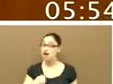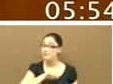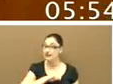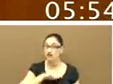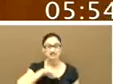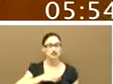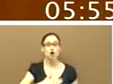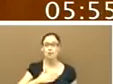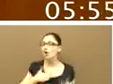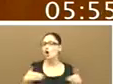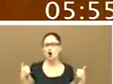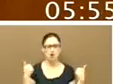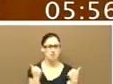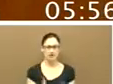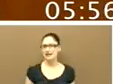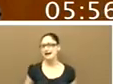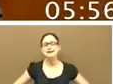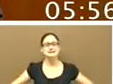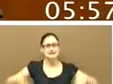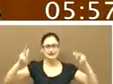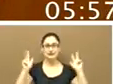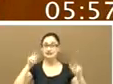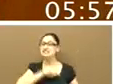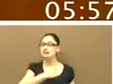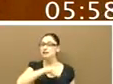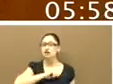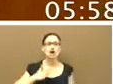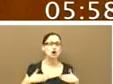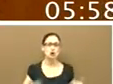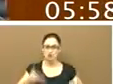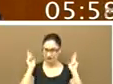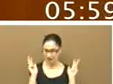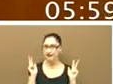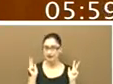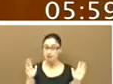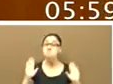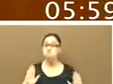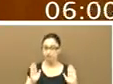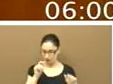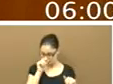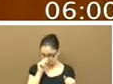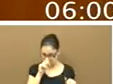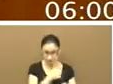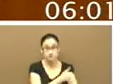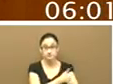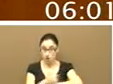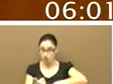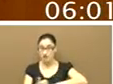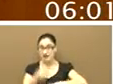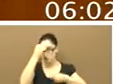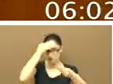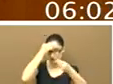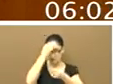gana. Tienen libertad para sentirse españoles como les dé la gana. Pero lo que los ciudadanos esperan de los políticos, de nosotros,